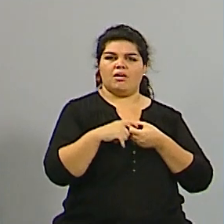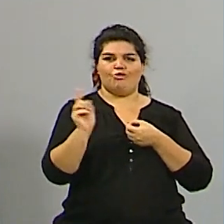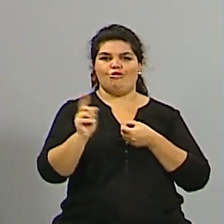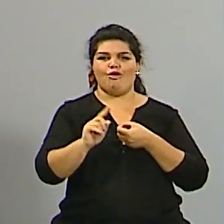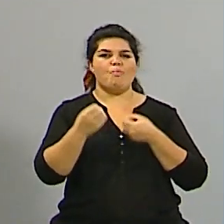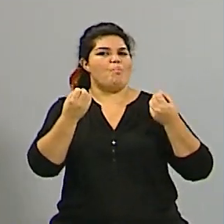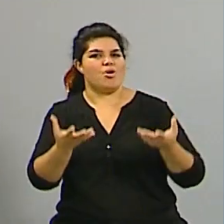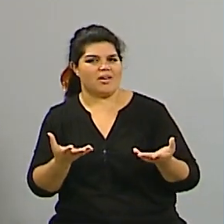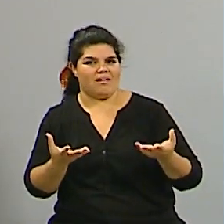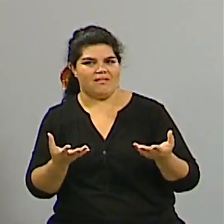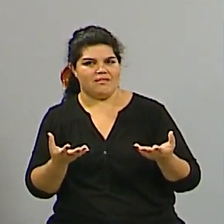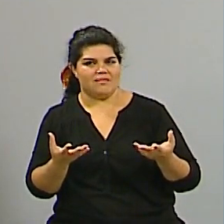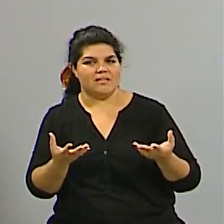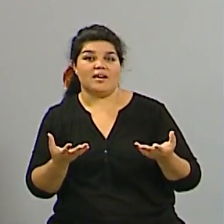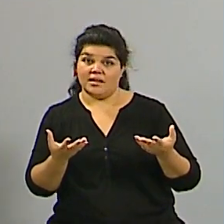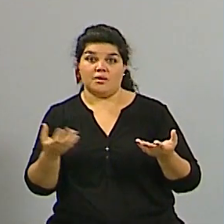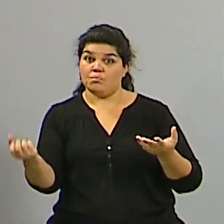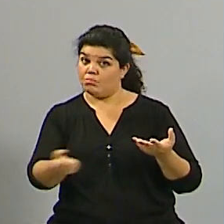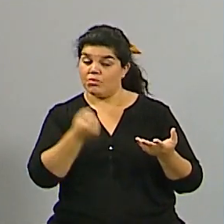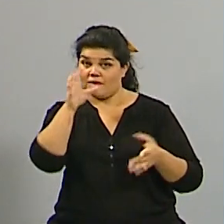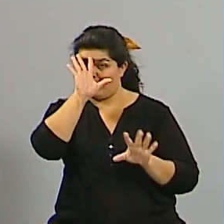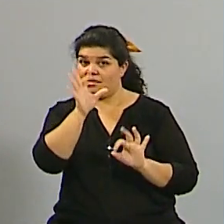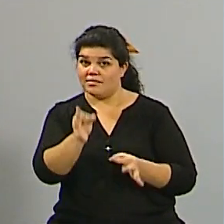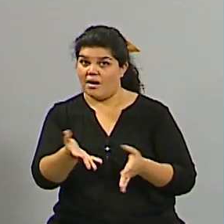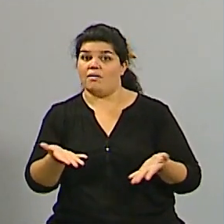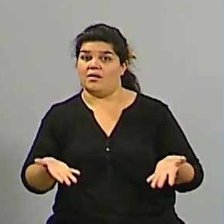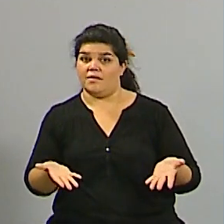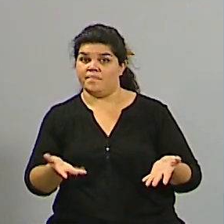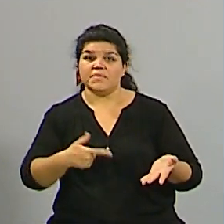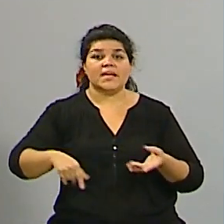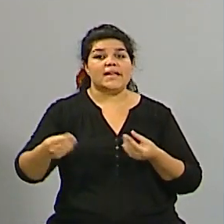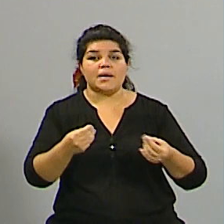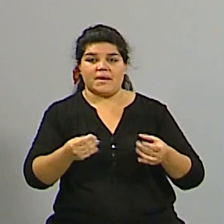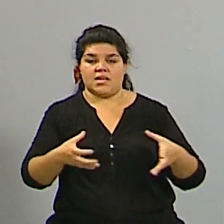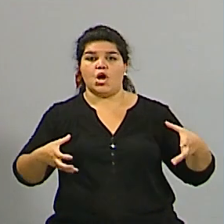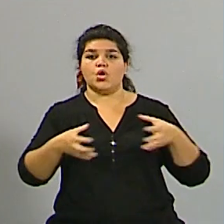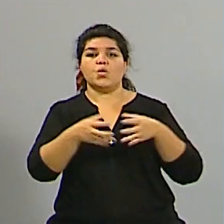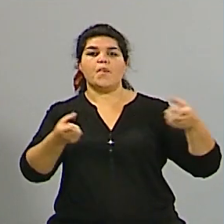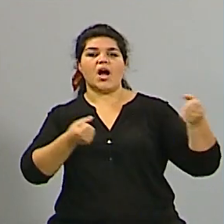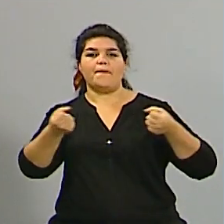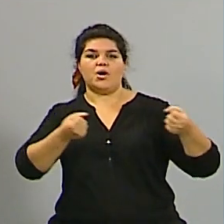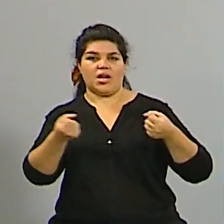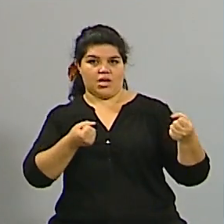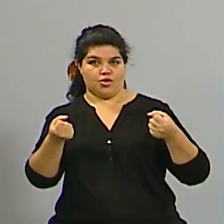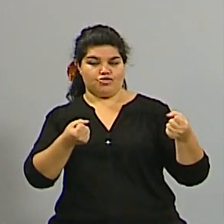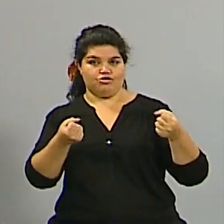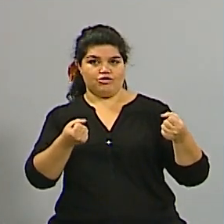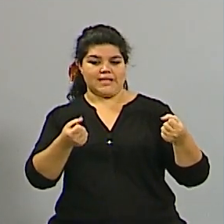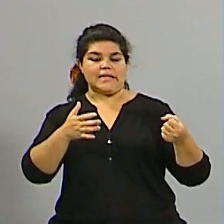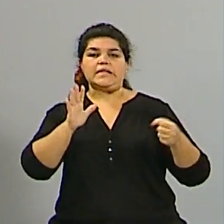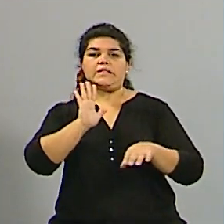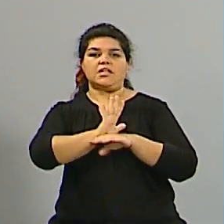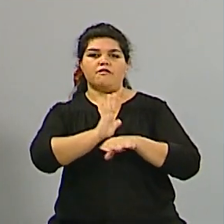ver. Claro, ¿por qué? Porque son sectores que tienen, que su propia precarización